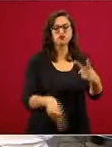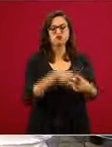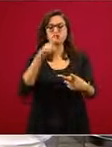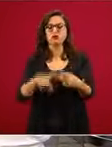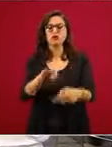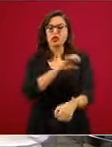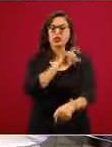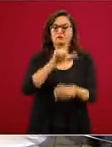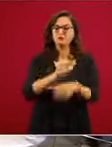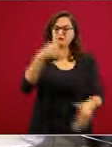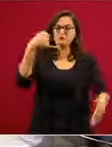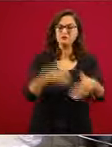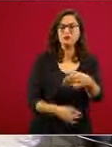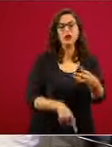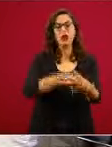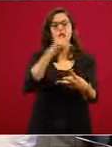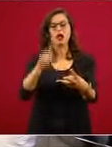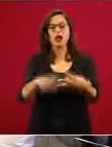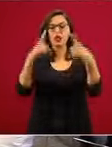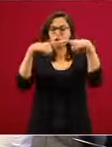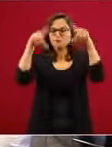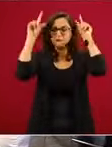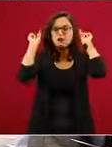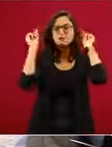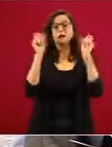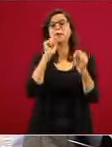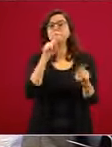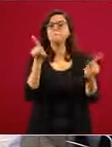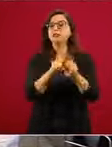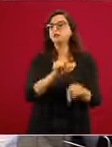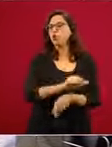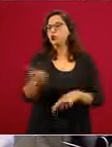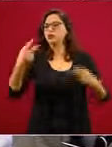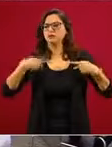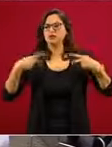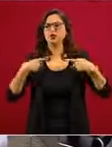especialistas, enfermeras y otros trabajadores de la salud.